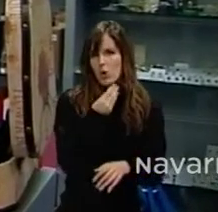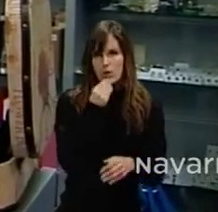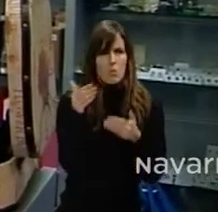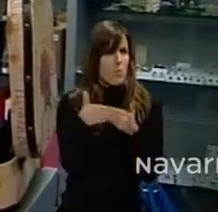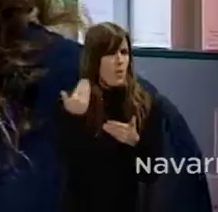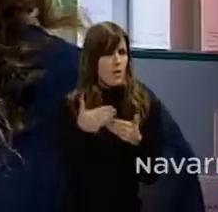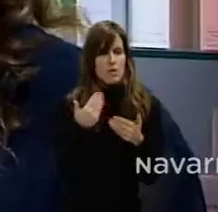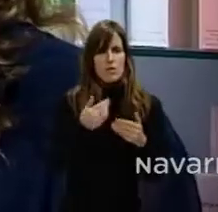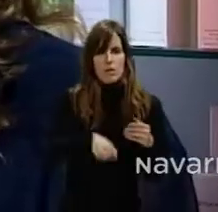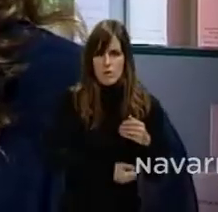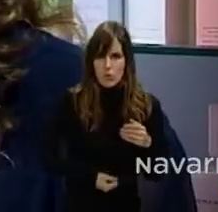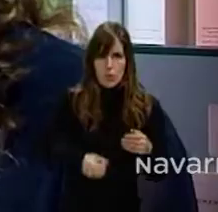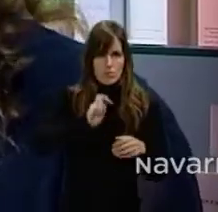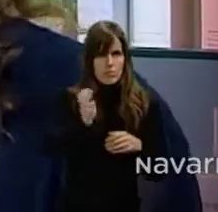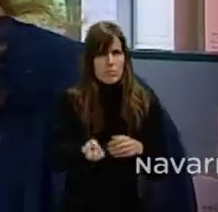moderno,